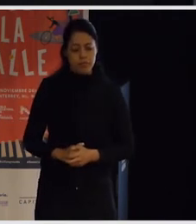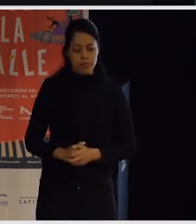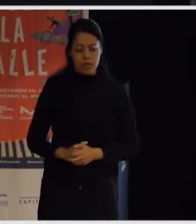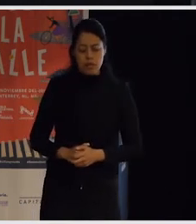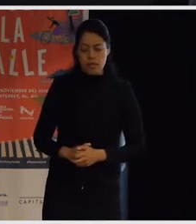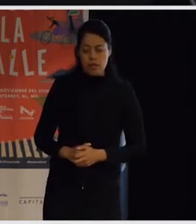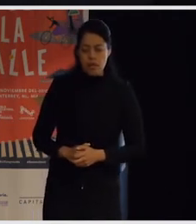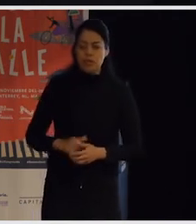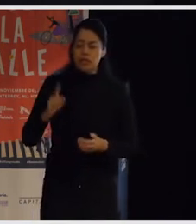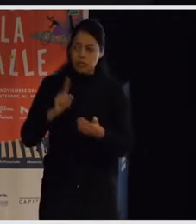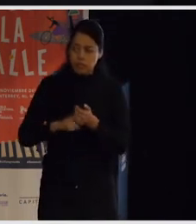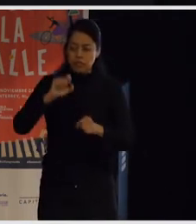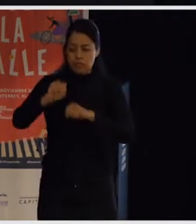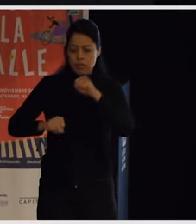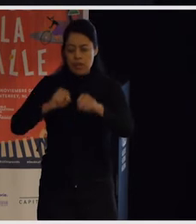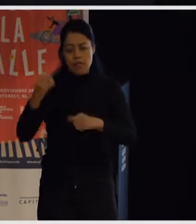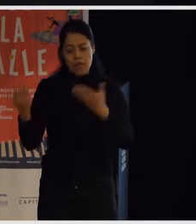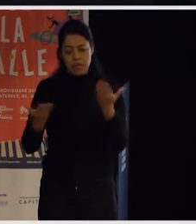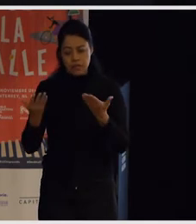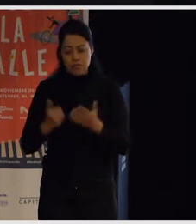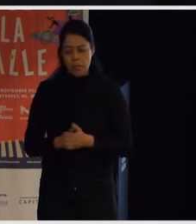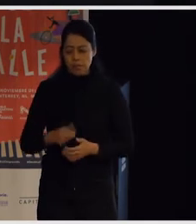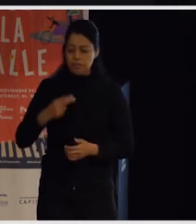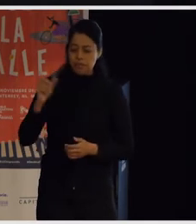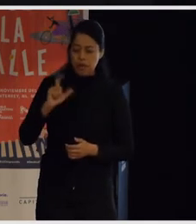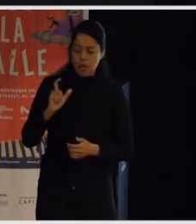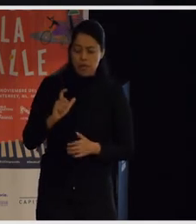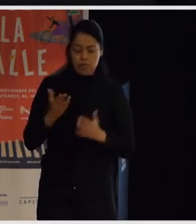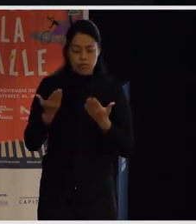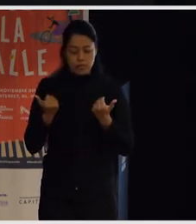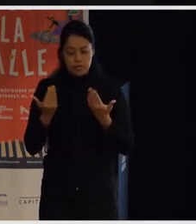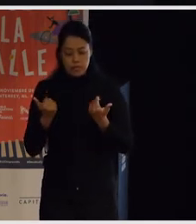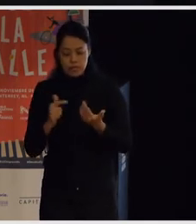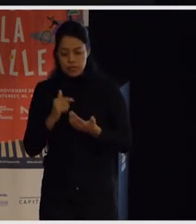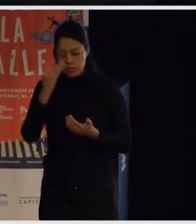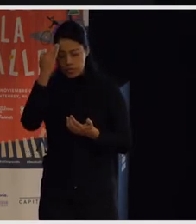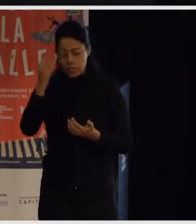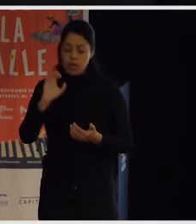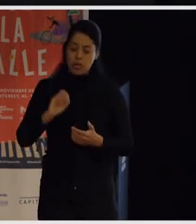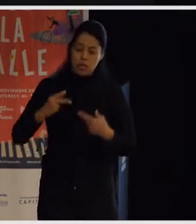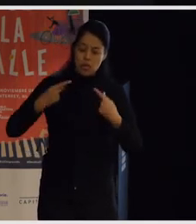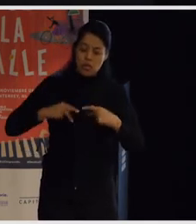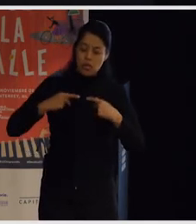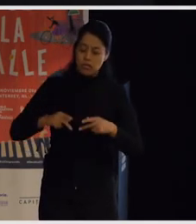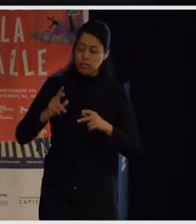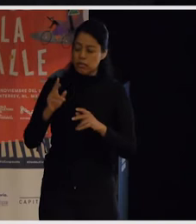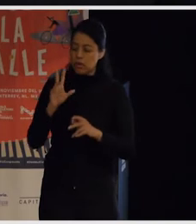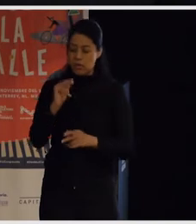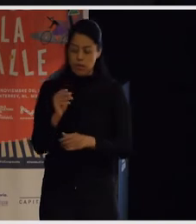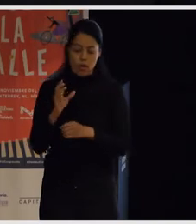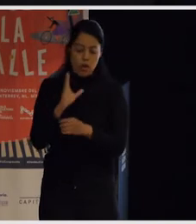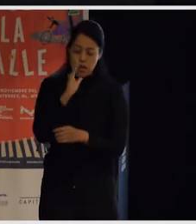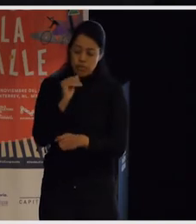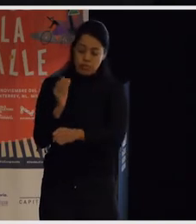de estas rodadas que hacíamos cuando no teníamos como chance o que el cronista no tenía chance de acompañarnos